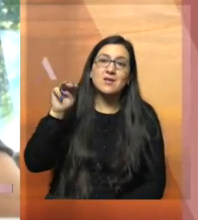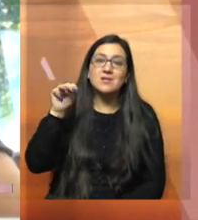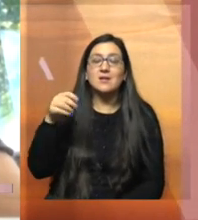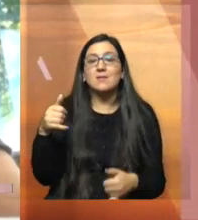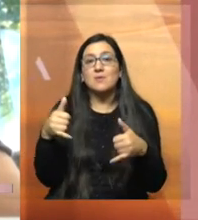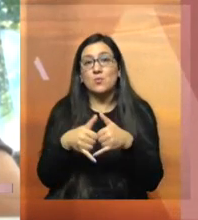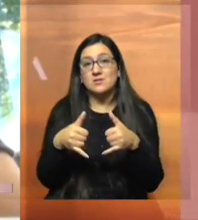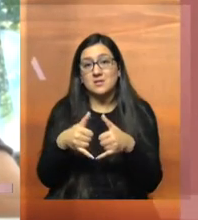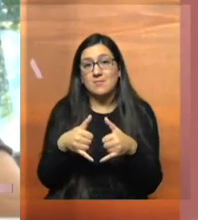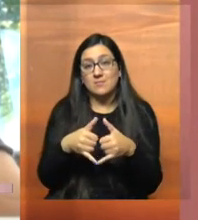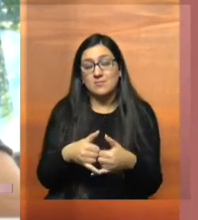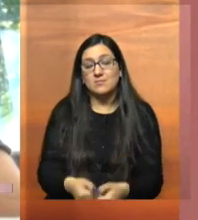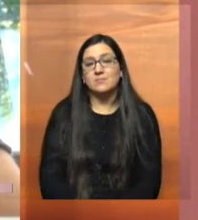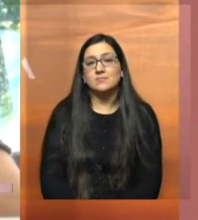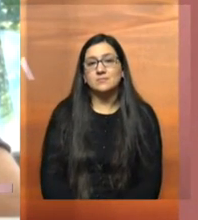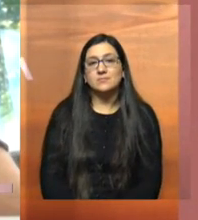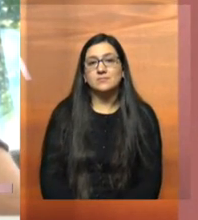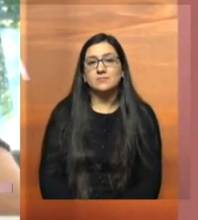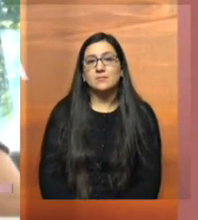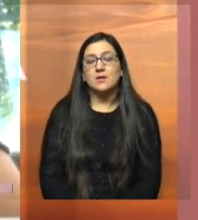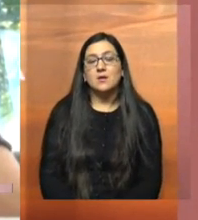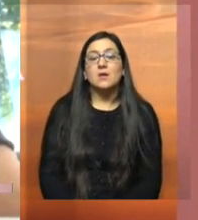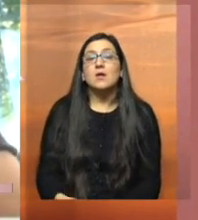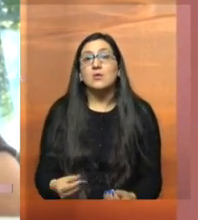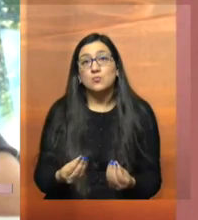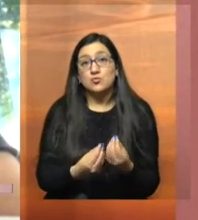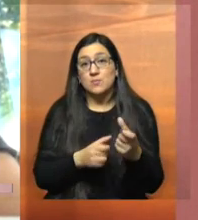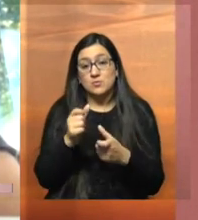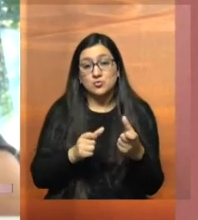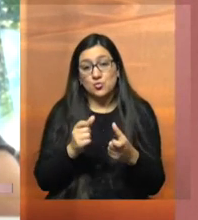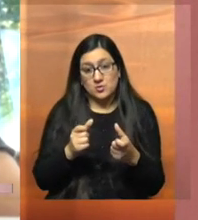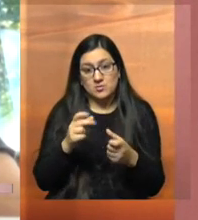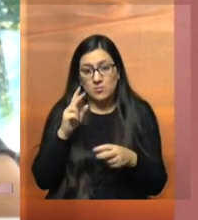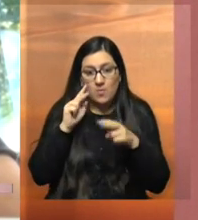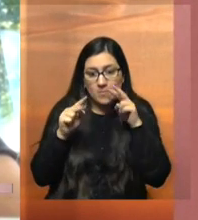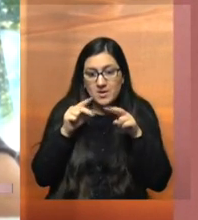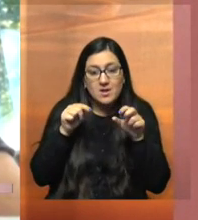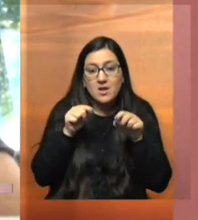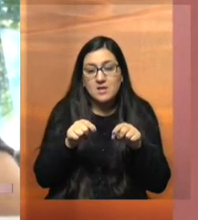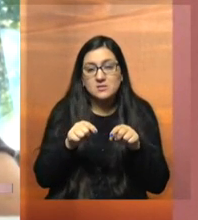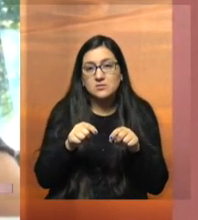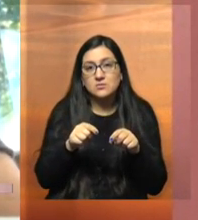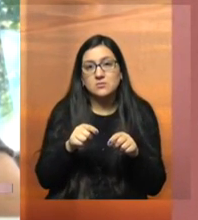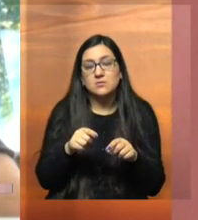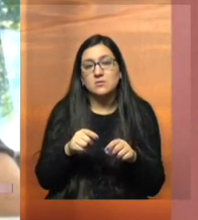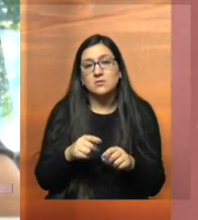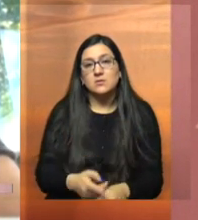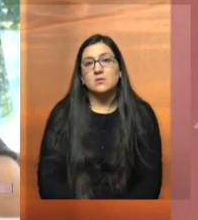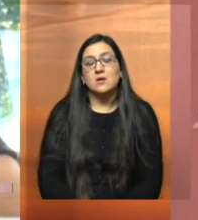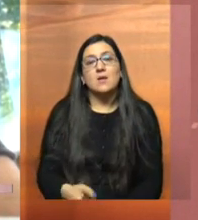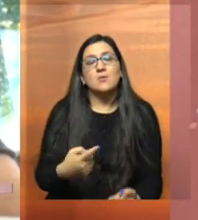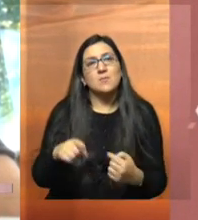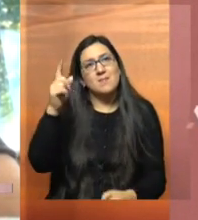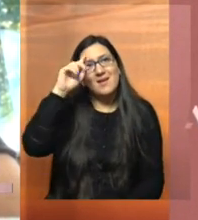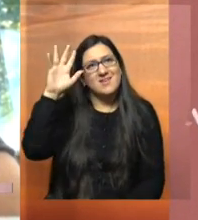muchísimo de la atención de los usuarios al momento de informarse o de leer, y eso preocupa, por lo que decía Gustavo. Llegan a cerrar la llave y